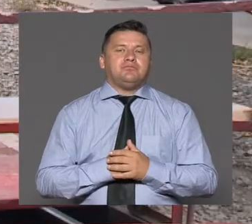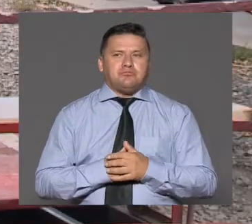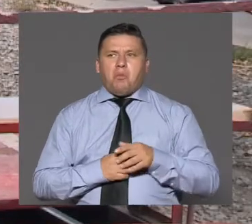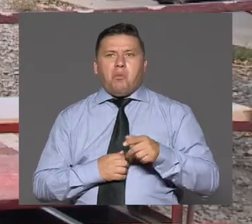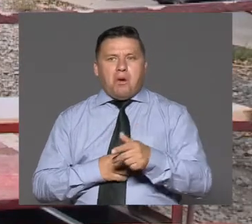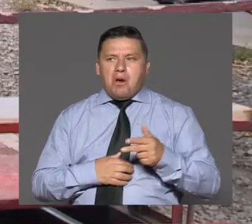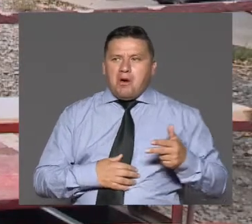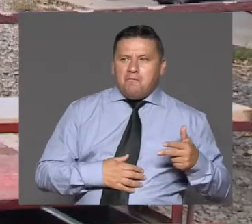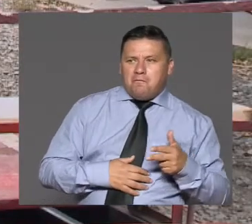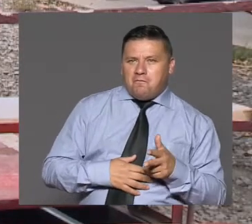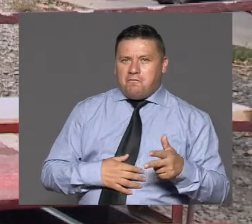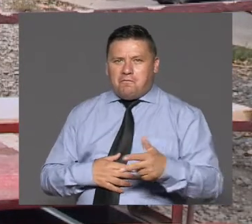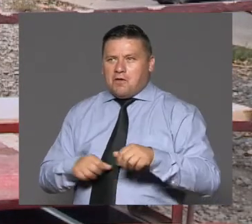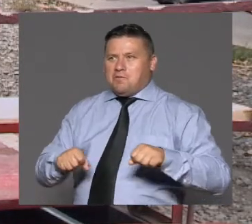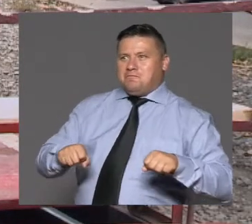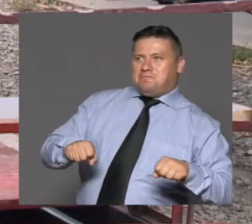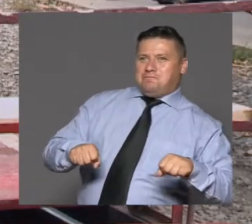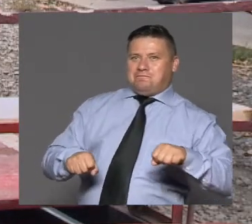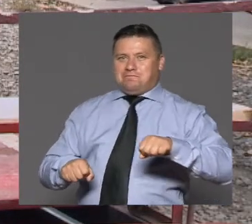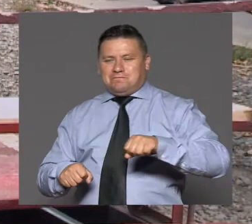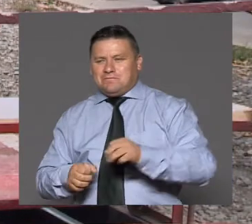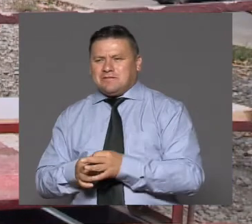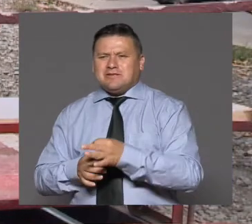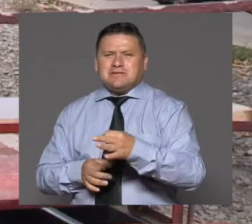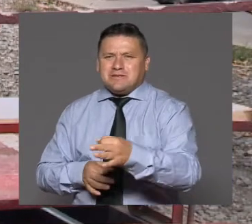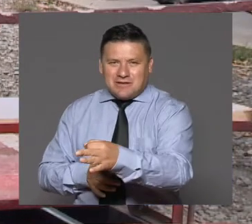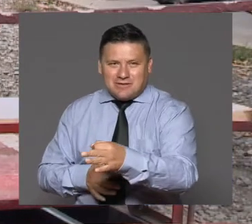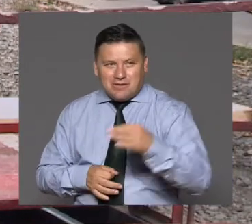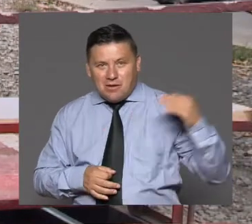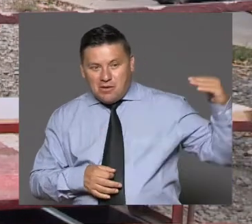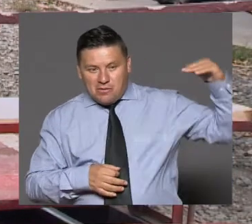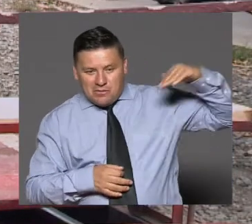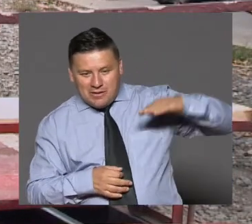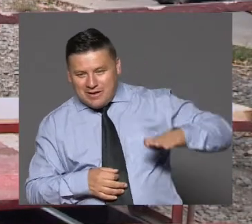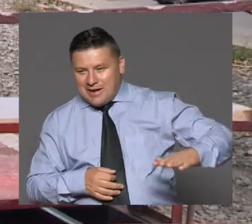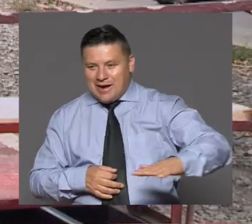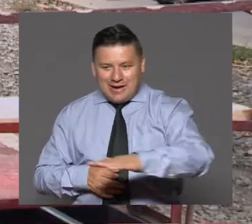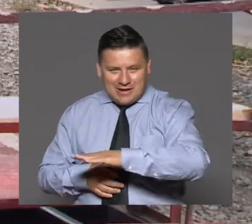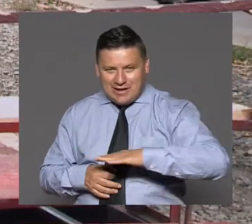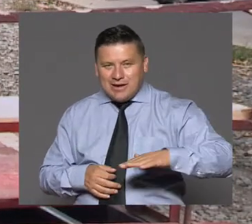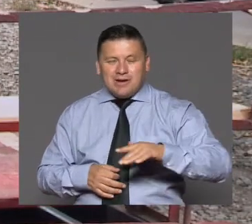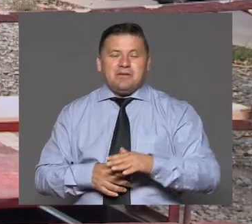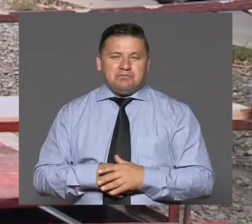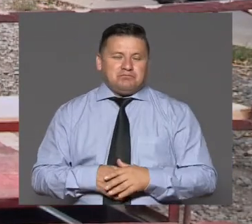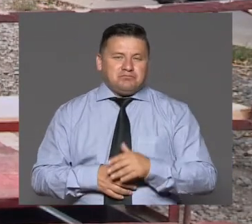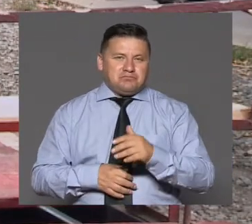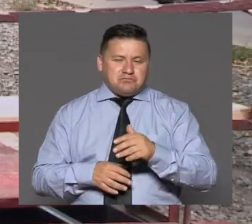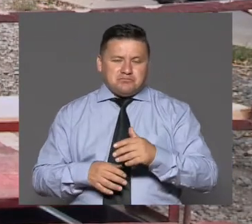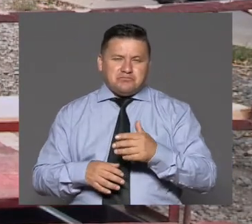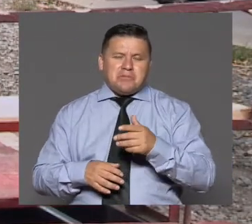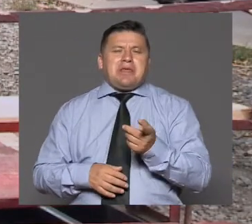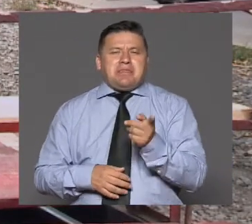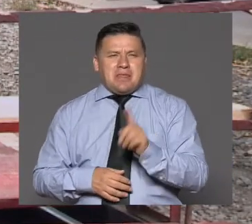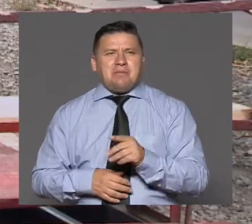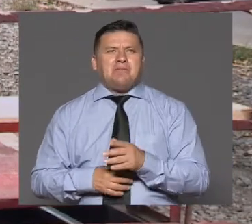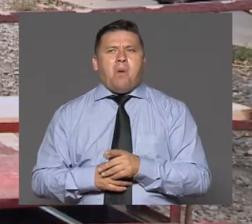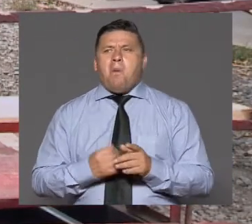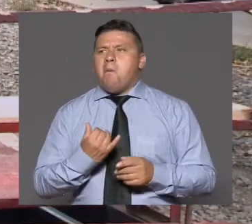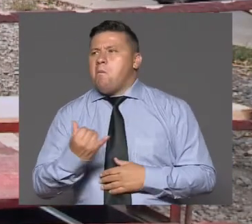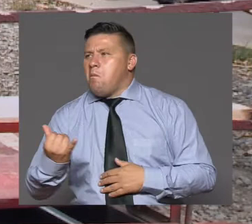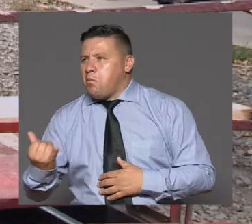Está el recorrido del caserío de Bagazal, donde acabamos de bajar hasta aquí, que es la Ocatoma. También